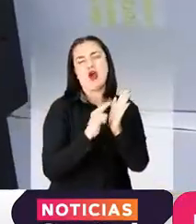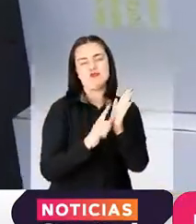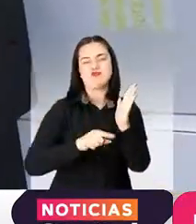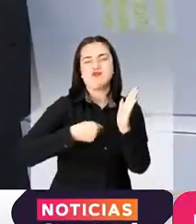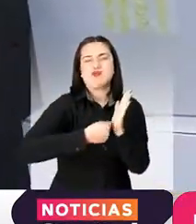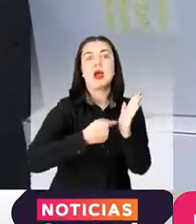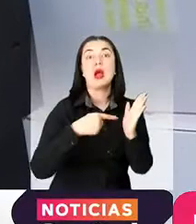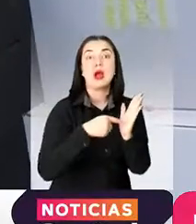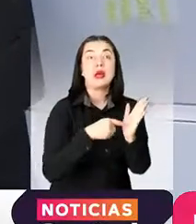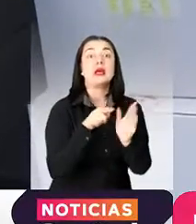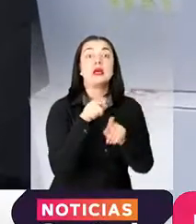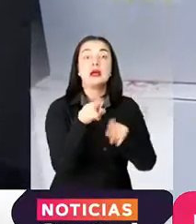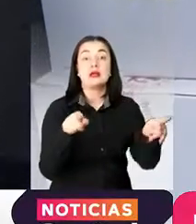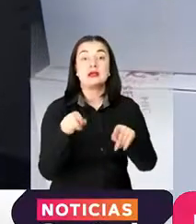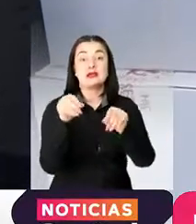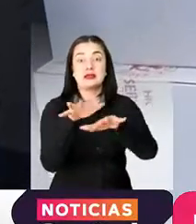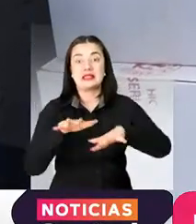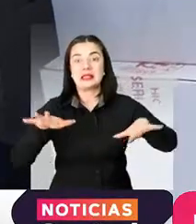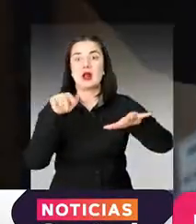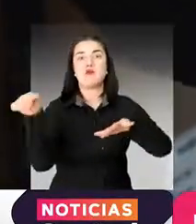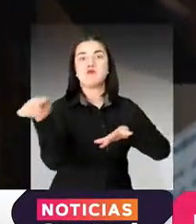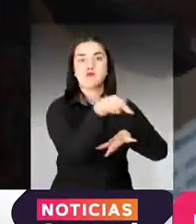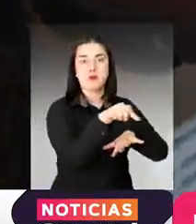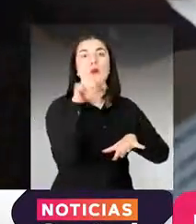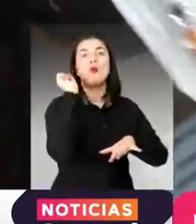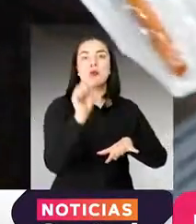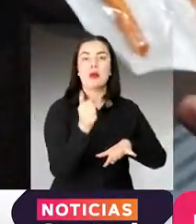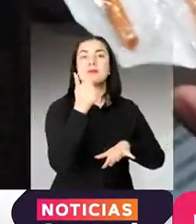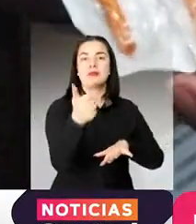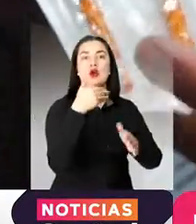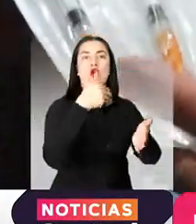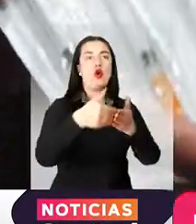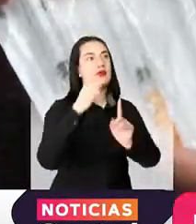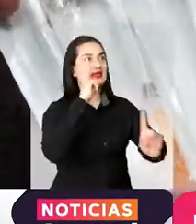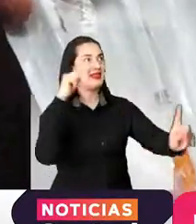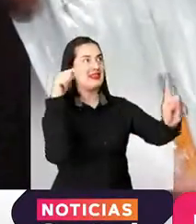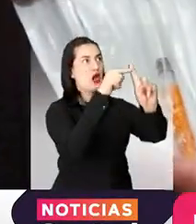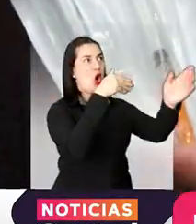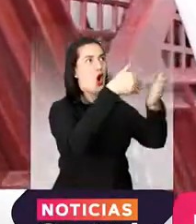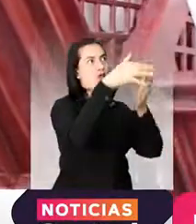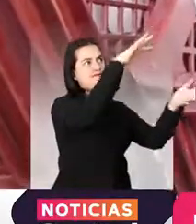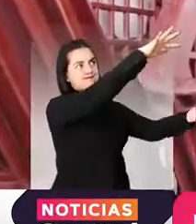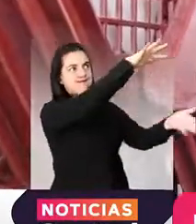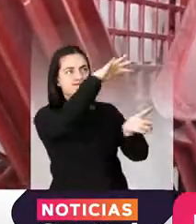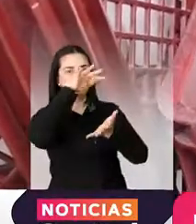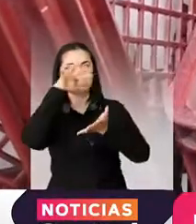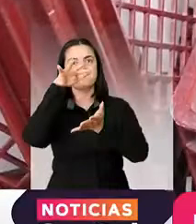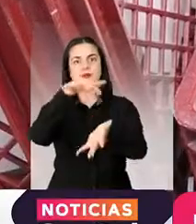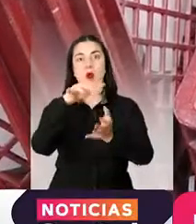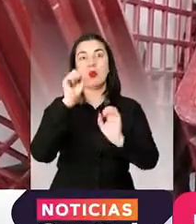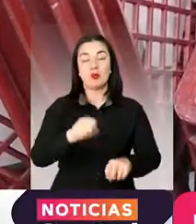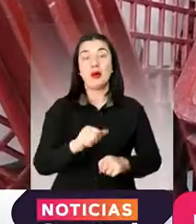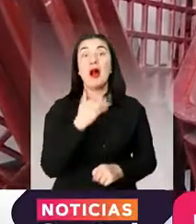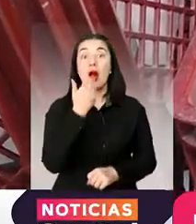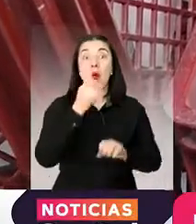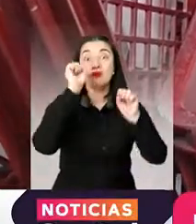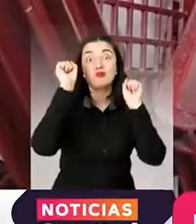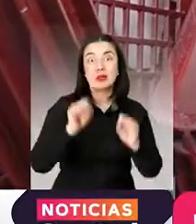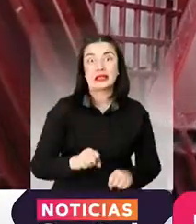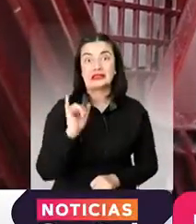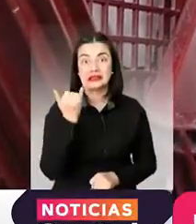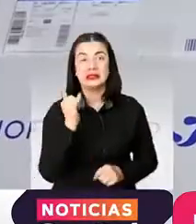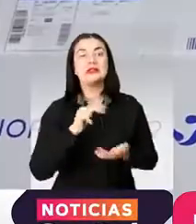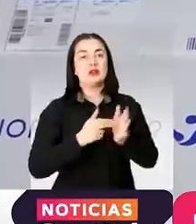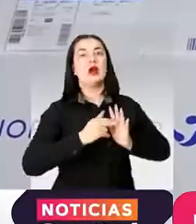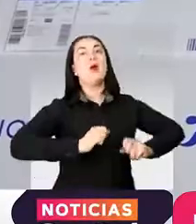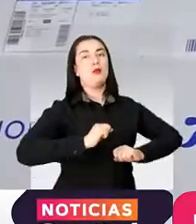los entes territoriales tengan la oportunidad de comprar directamente las vacunas para su región en caso de aprobarse bogotá tiene